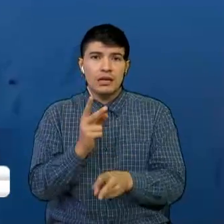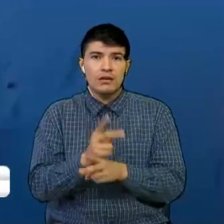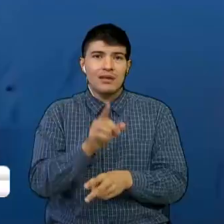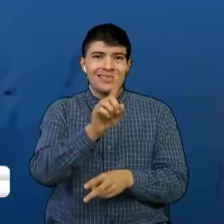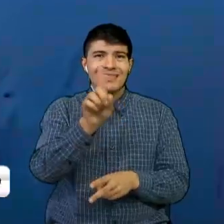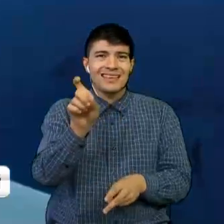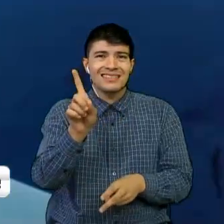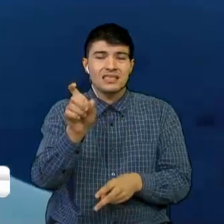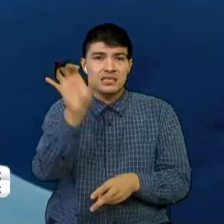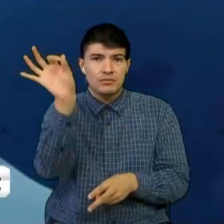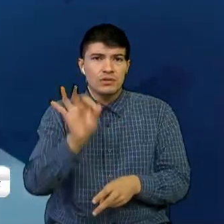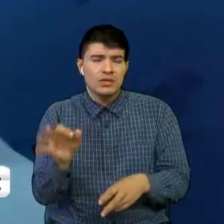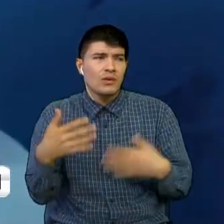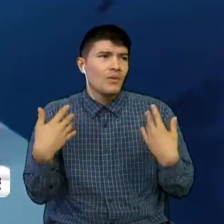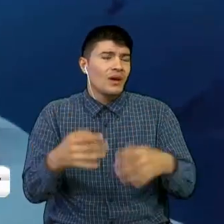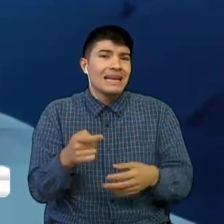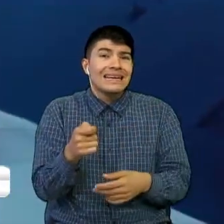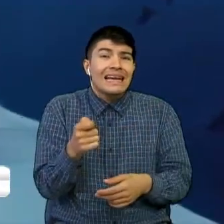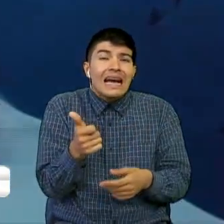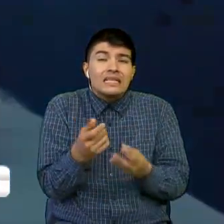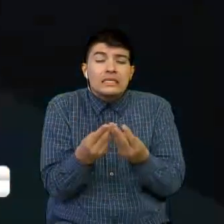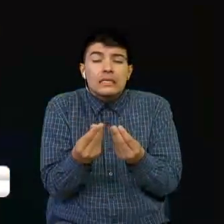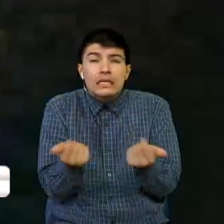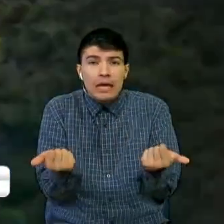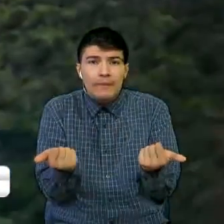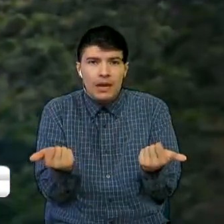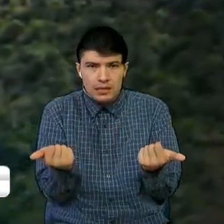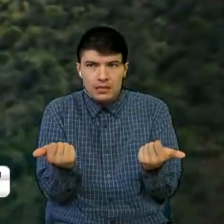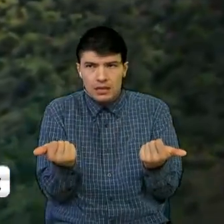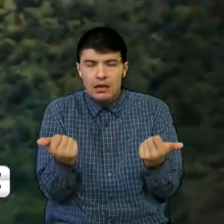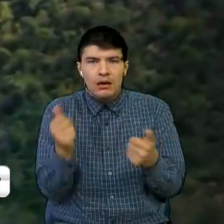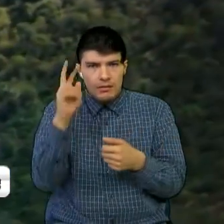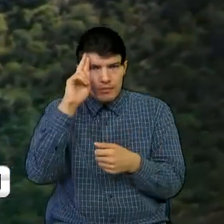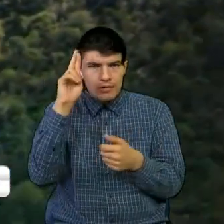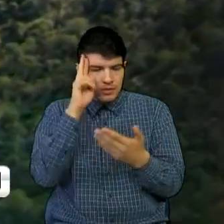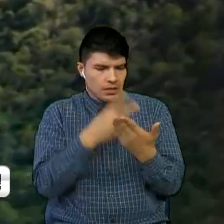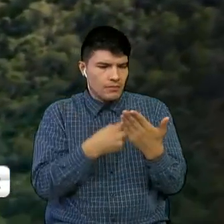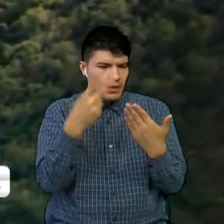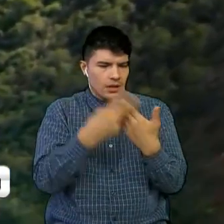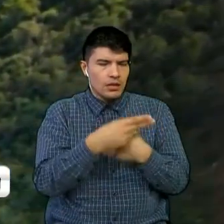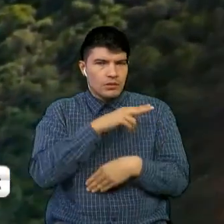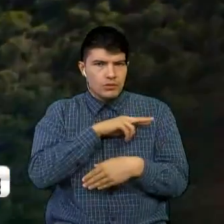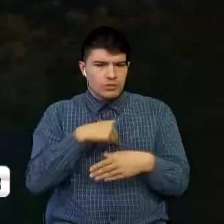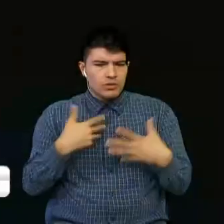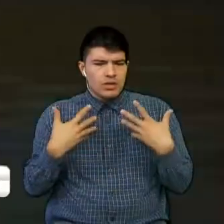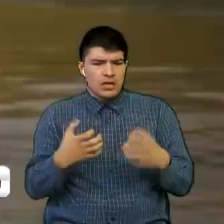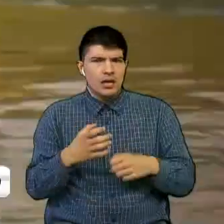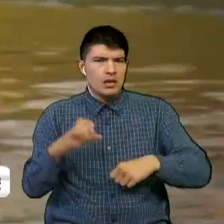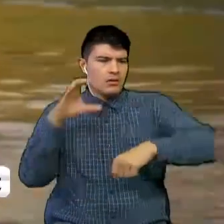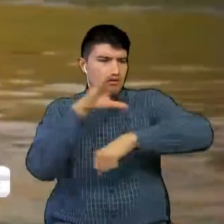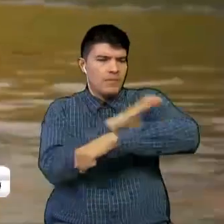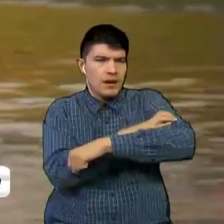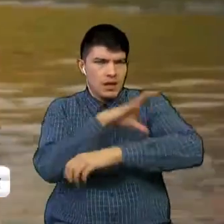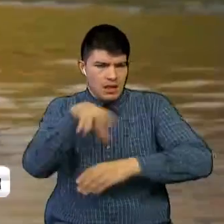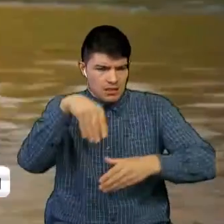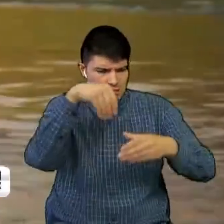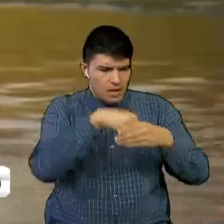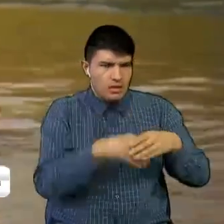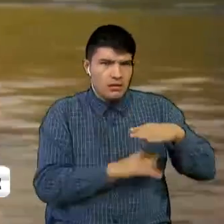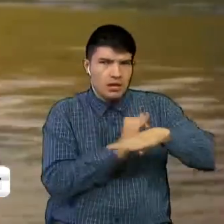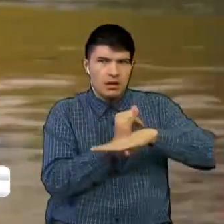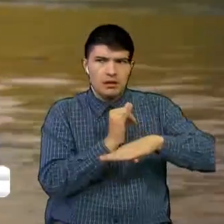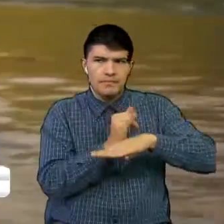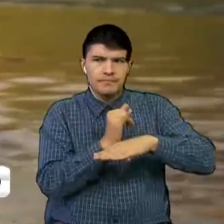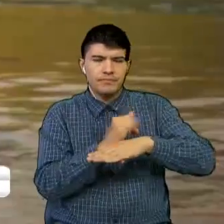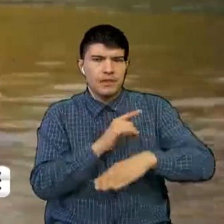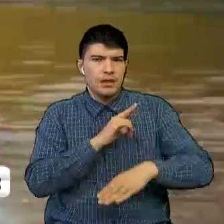peligro crítico o a punto de desaparecer. Por eso, con este proyecto queremos conformar ese comité interinstitucional en